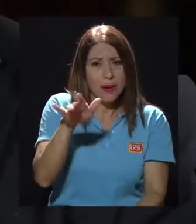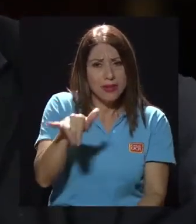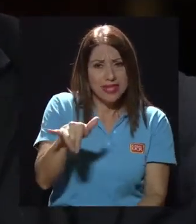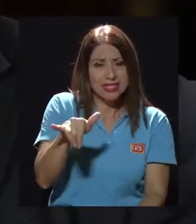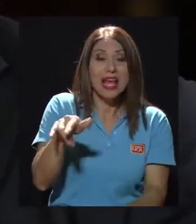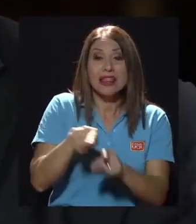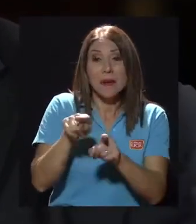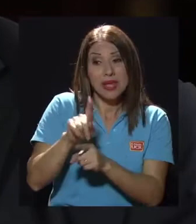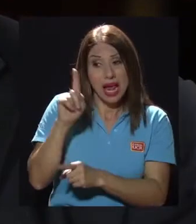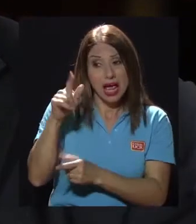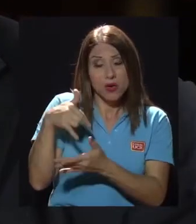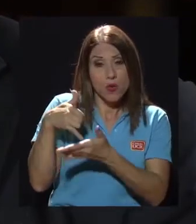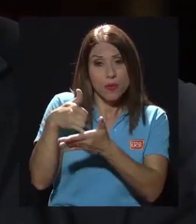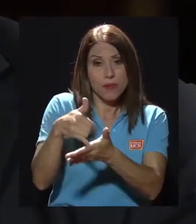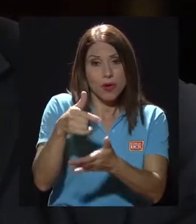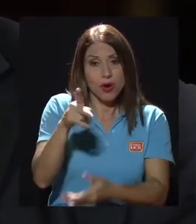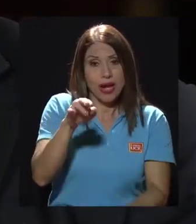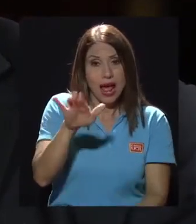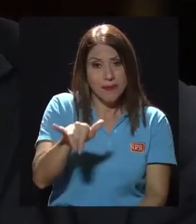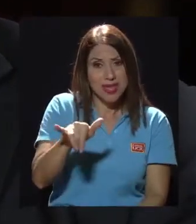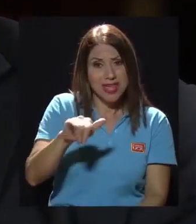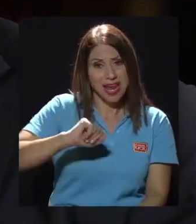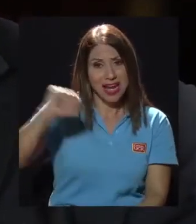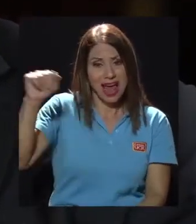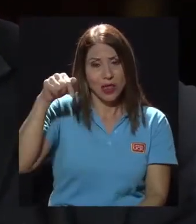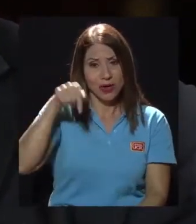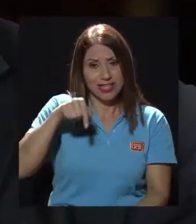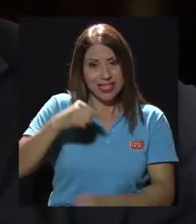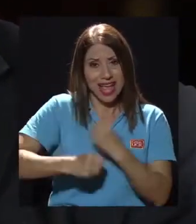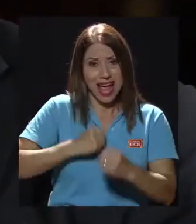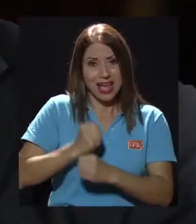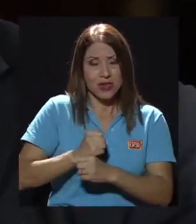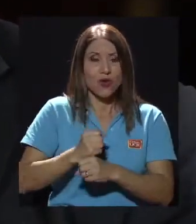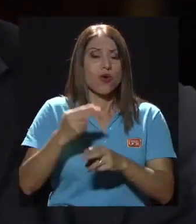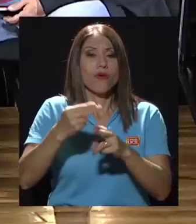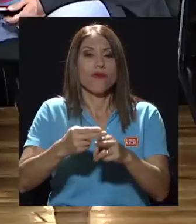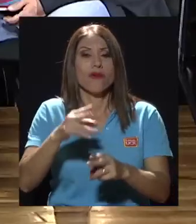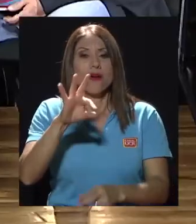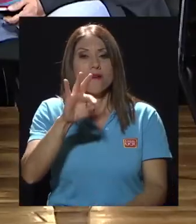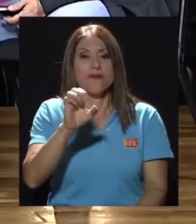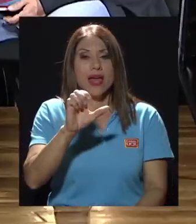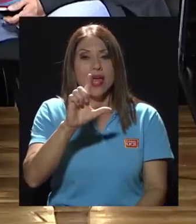hay otro Grammy ganado en este año, que es Felipe Funes.